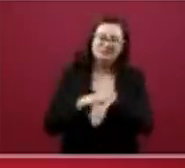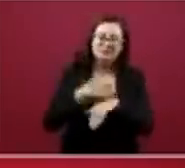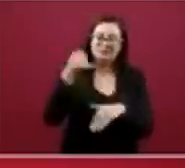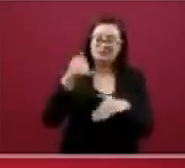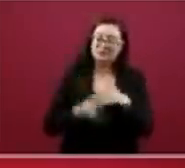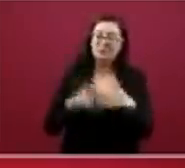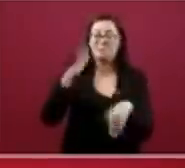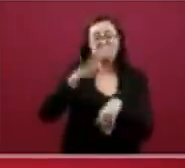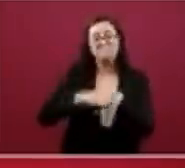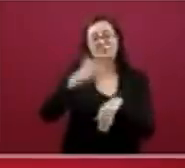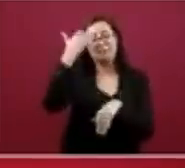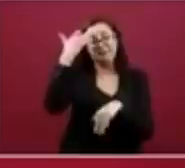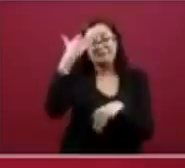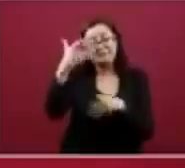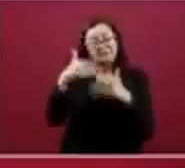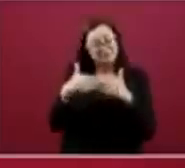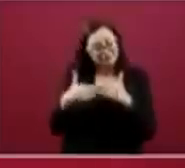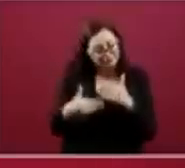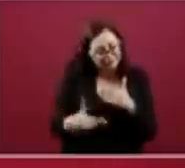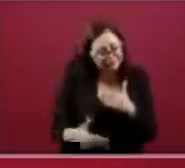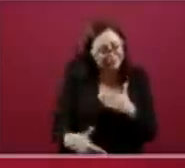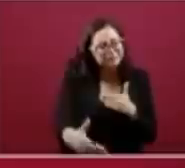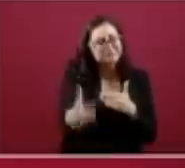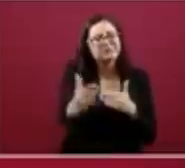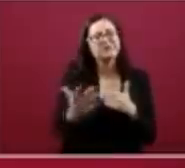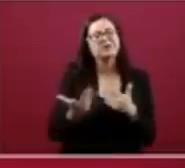lleva más tiempo, tiene que ver